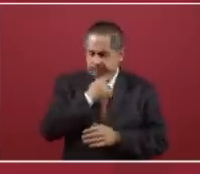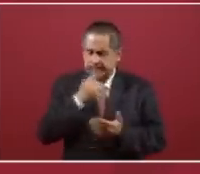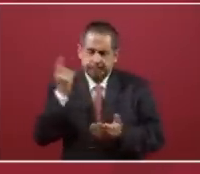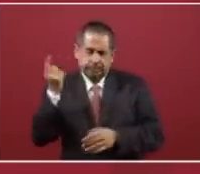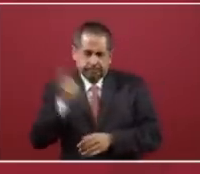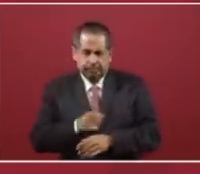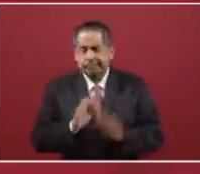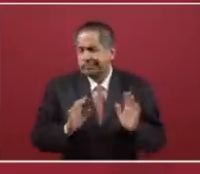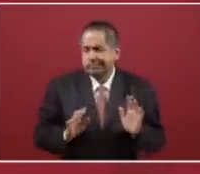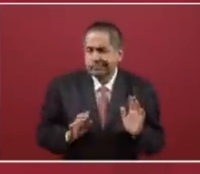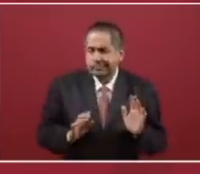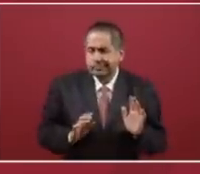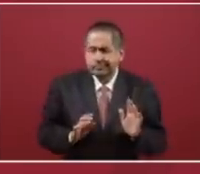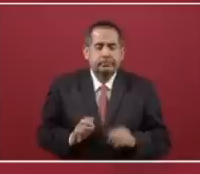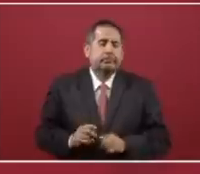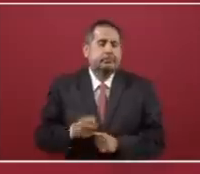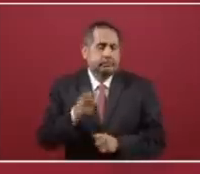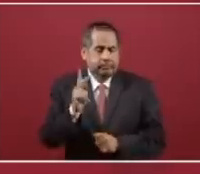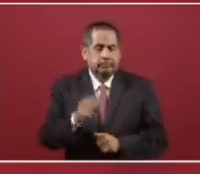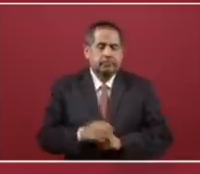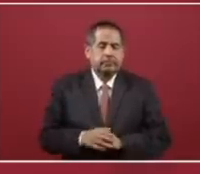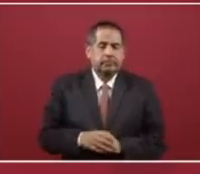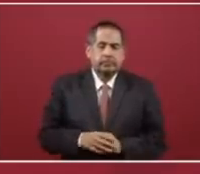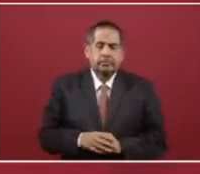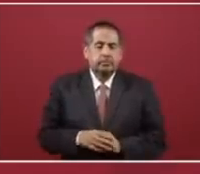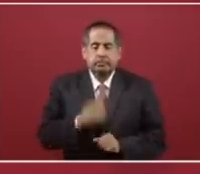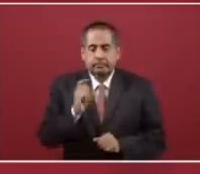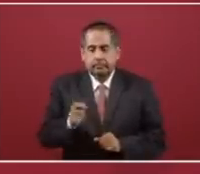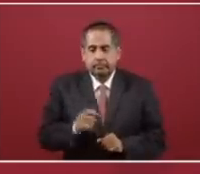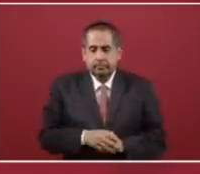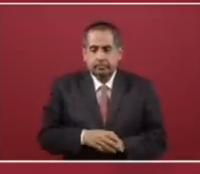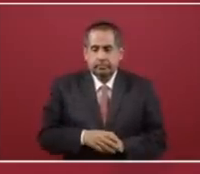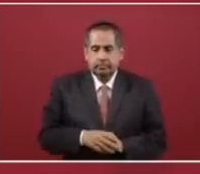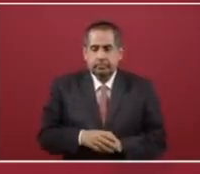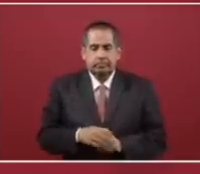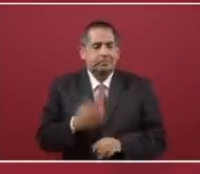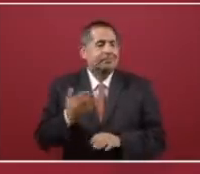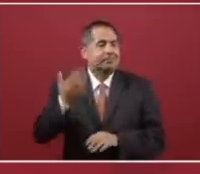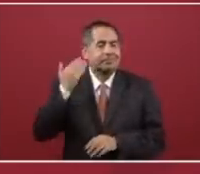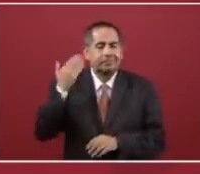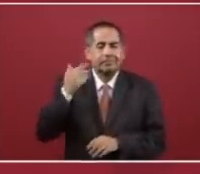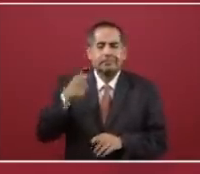más que son sanciones